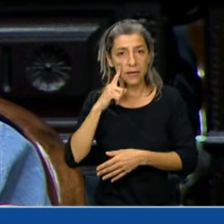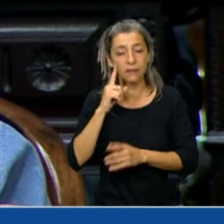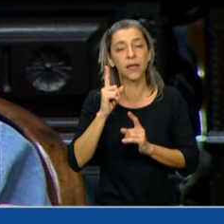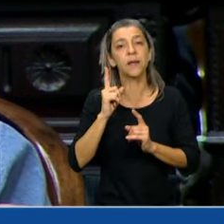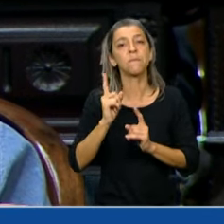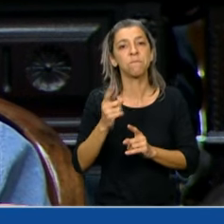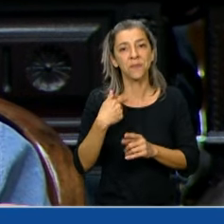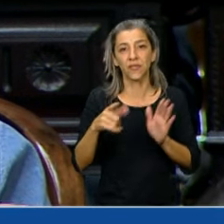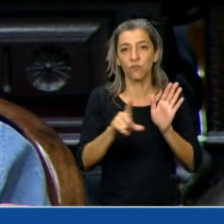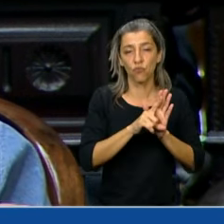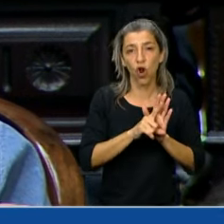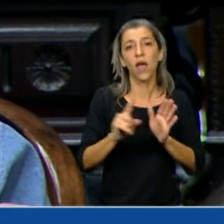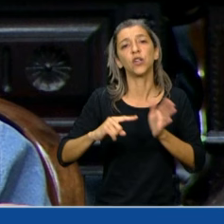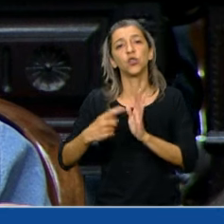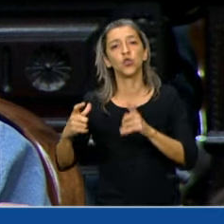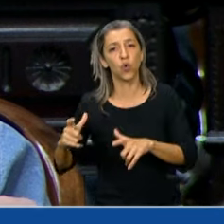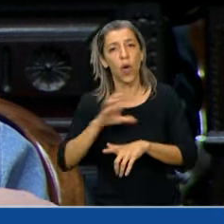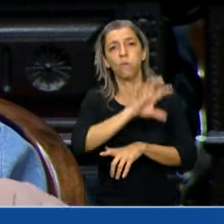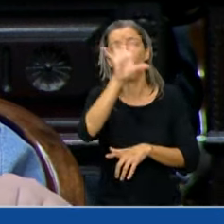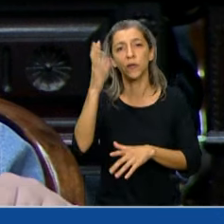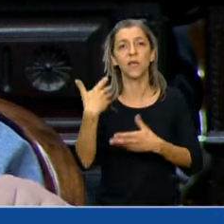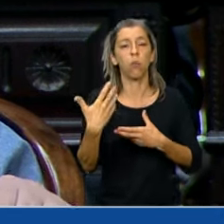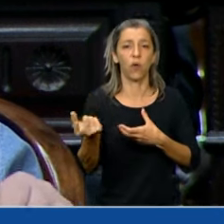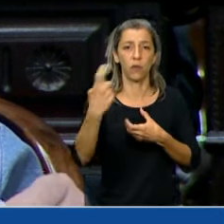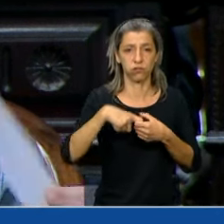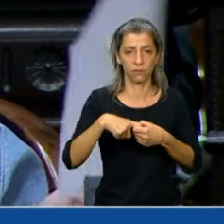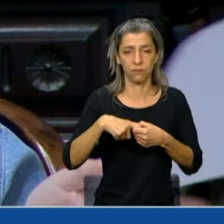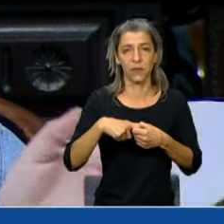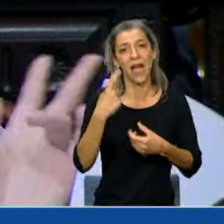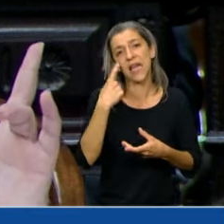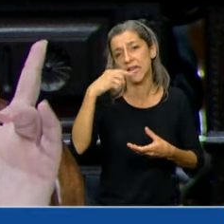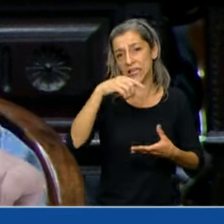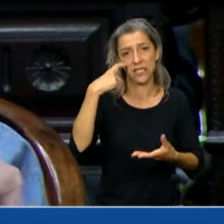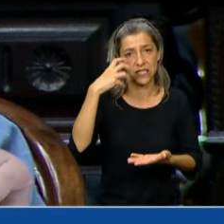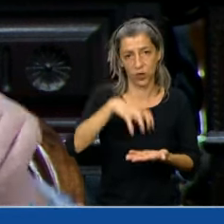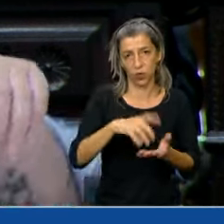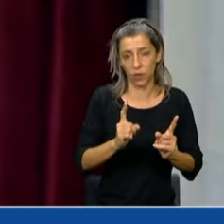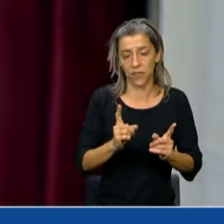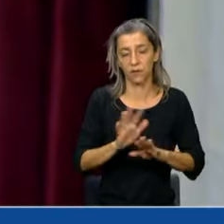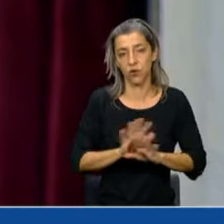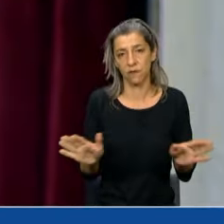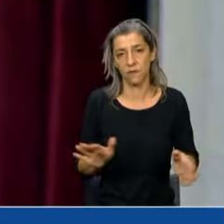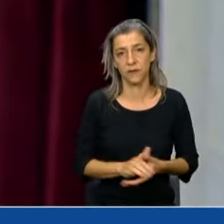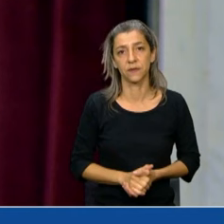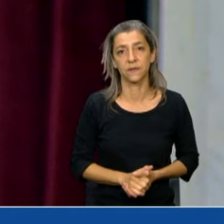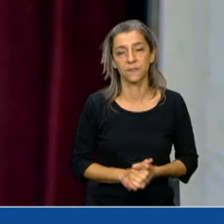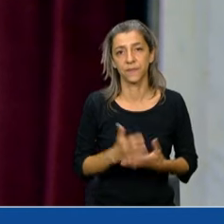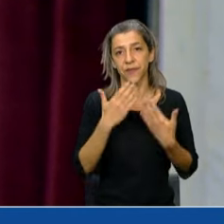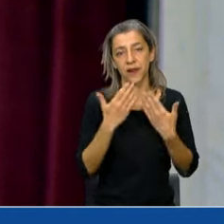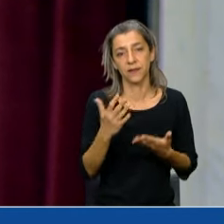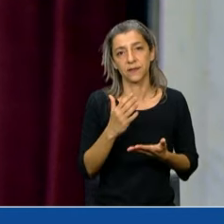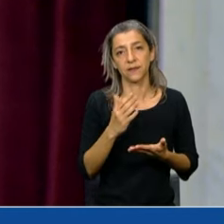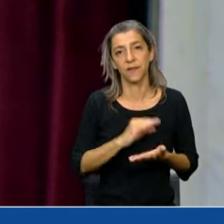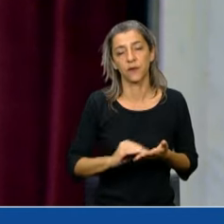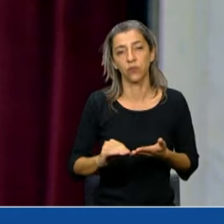ley las provincias y la ciudad Autónoma de Buenos Aires podrán incorporarse a este instituto nada más Gracias diputada